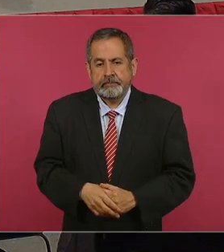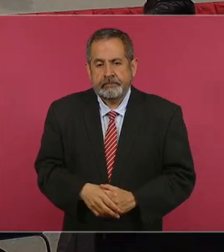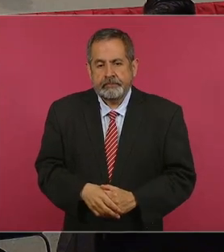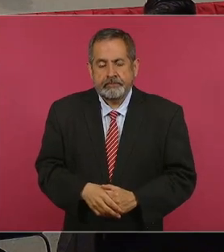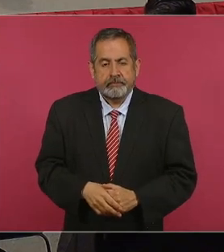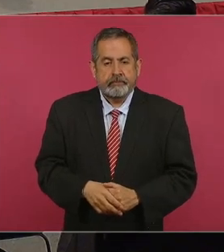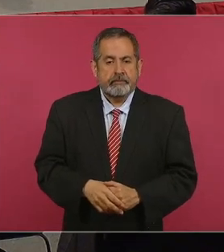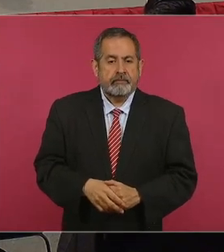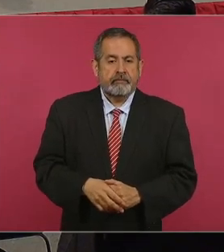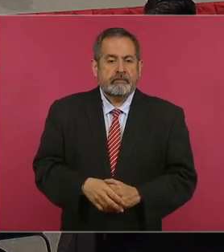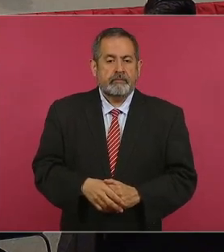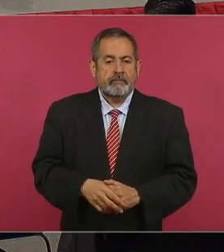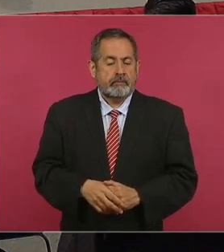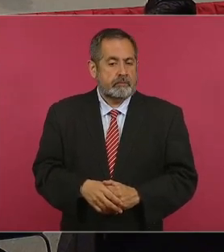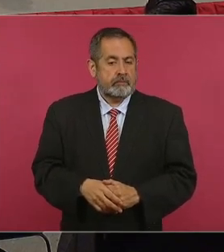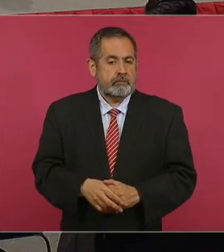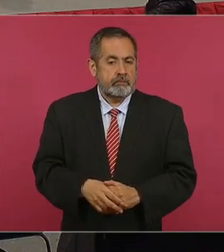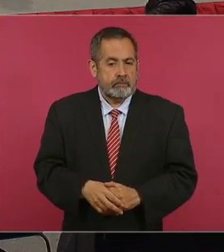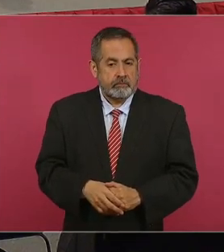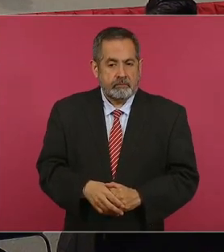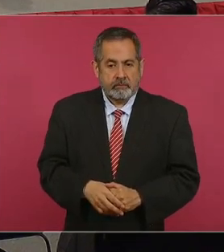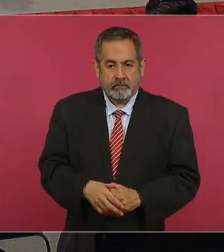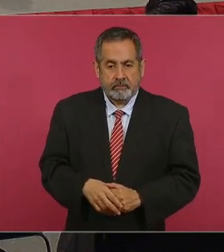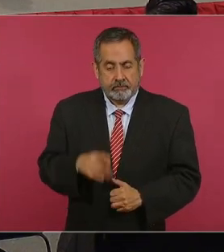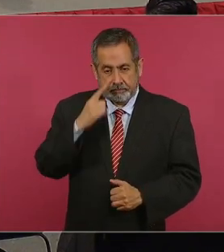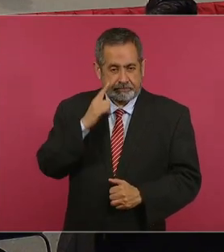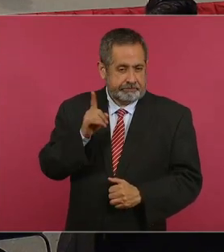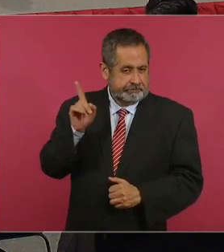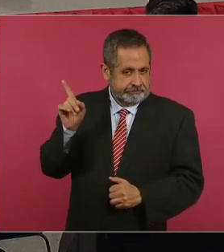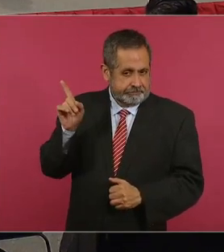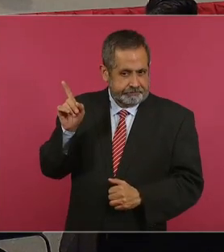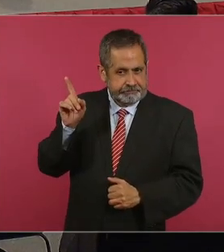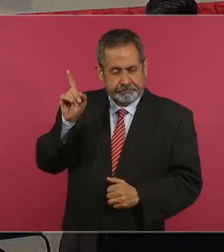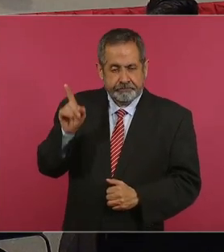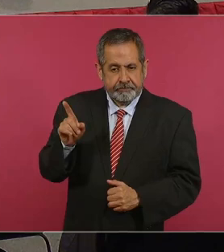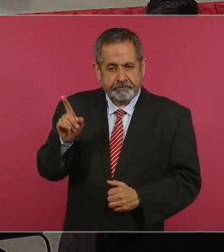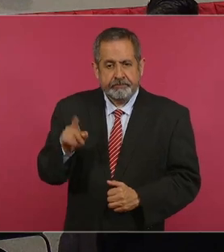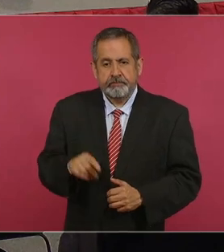O sea, porque tenemos aquí